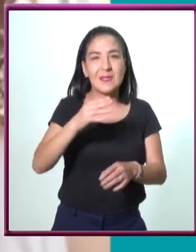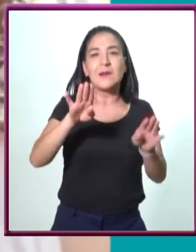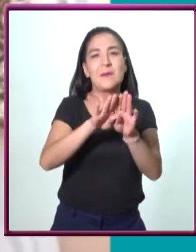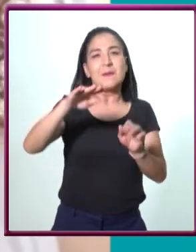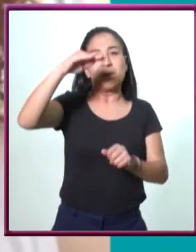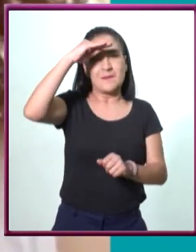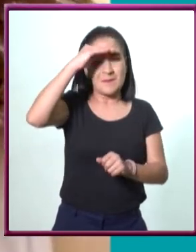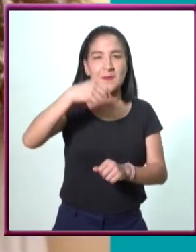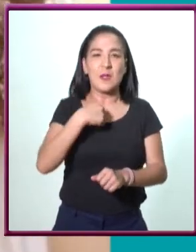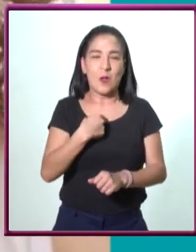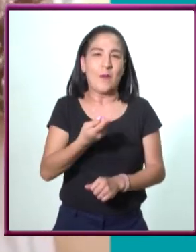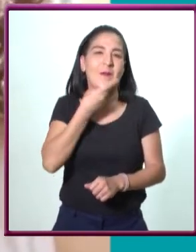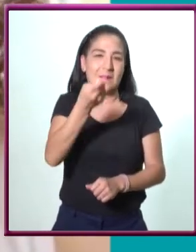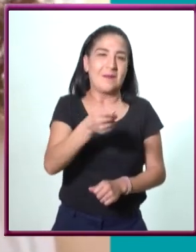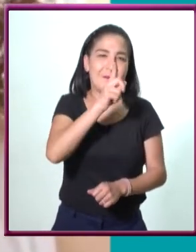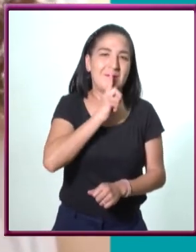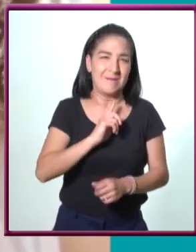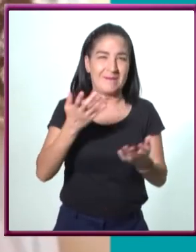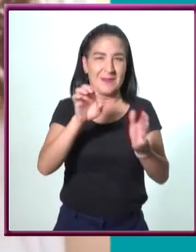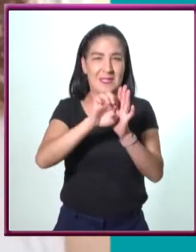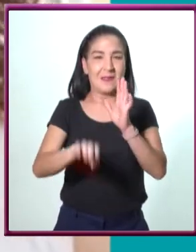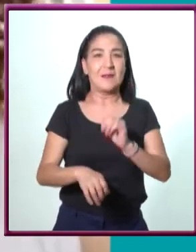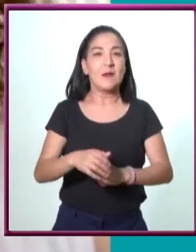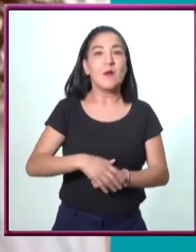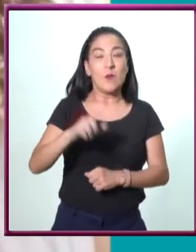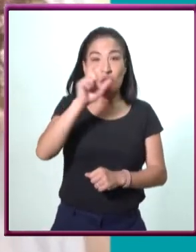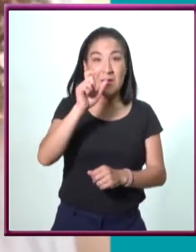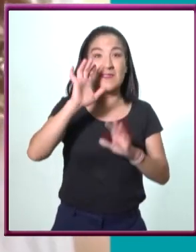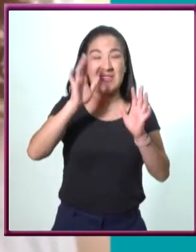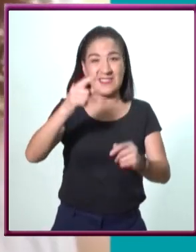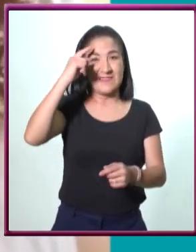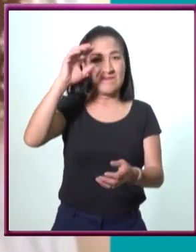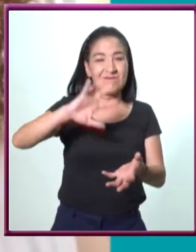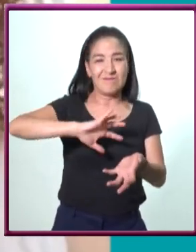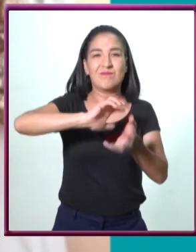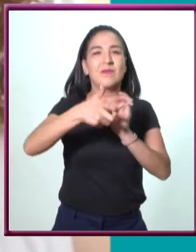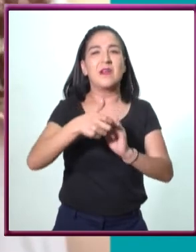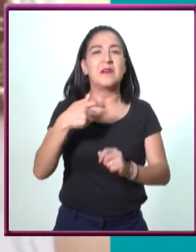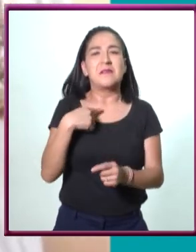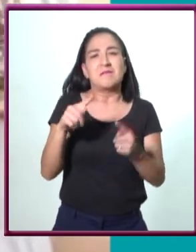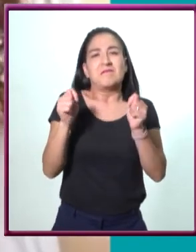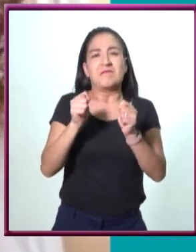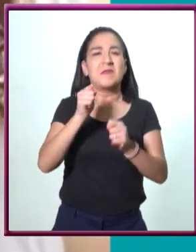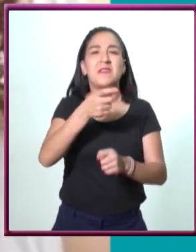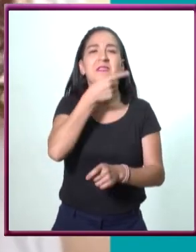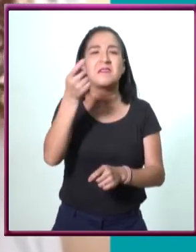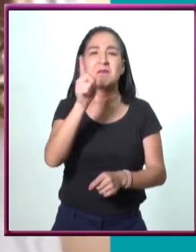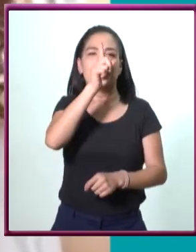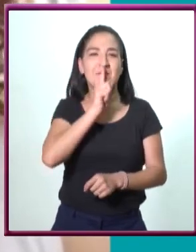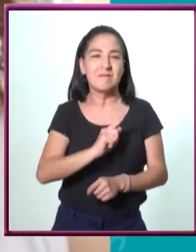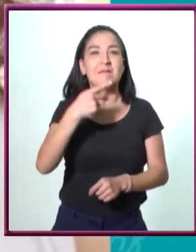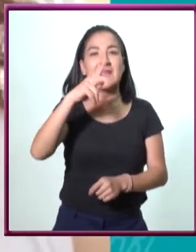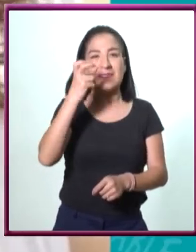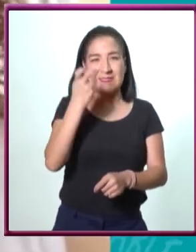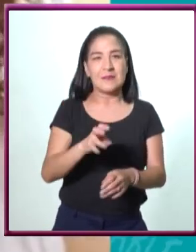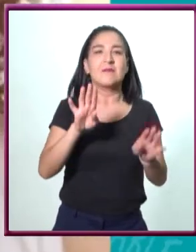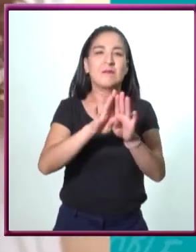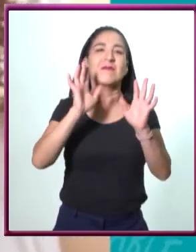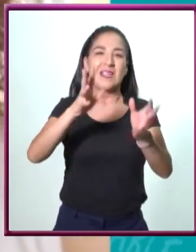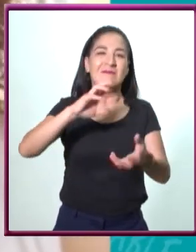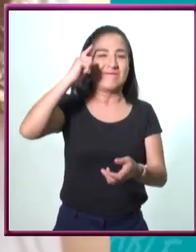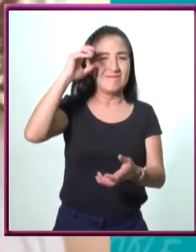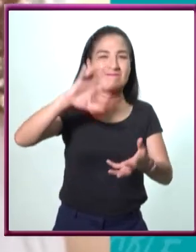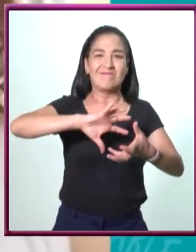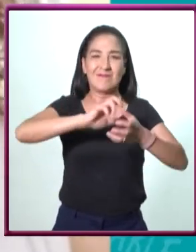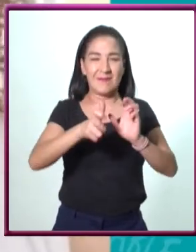una conciencia de que yo estoy diciendo mentiras, ¿no? Ya cuando hay un trastorno, ya no me importa decir mentira, pero ese ya es un